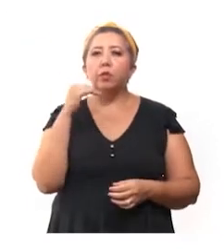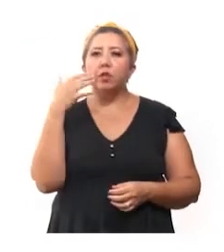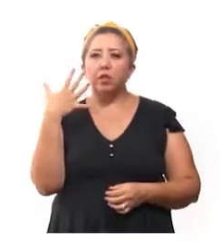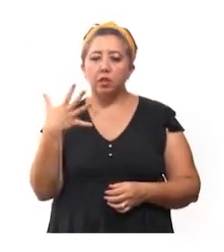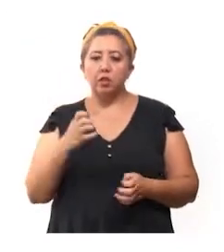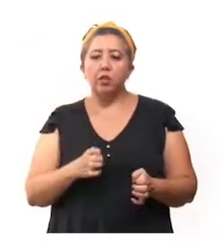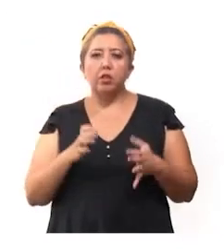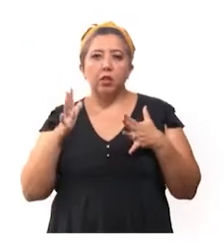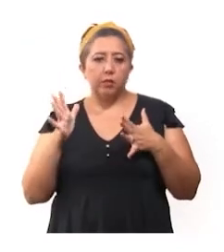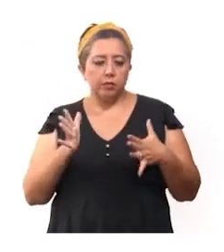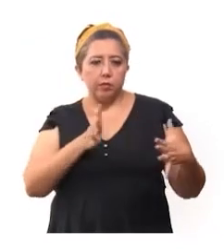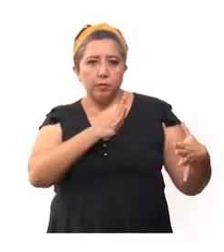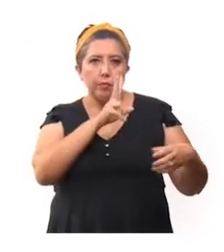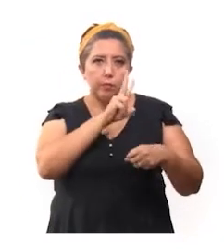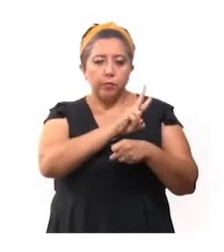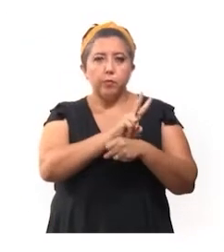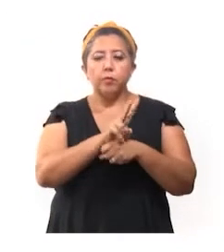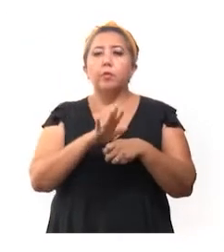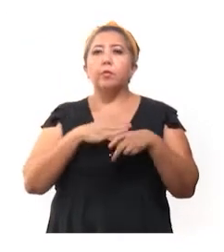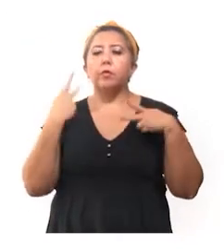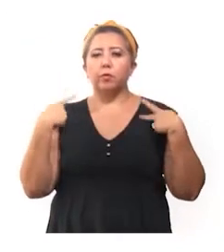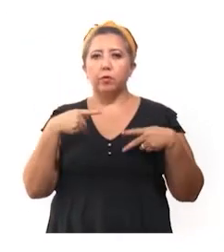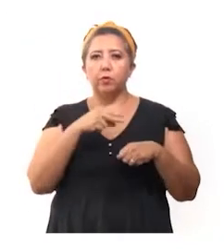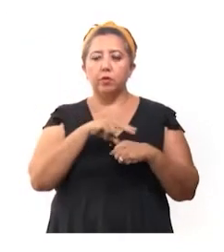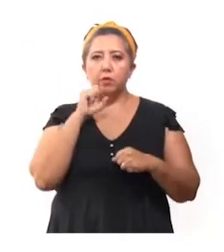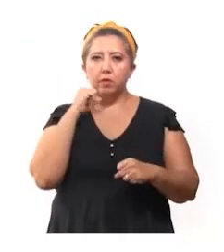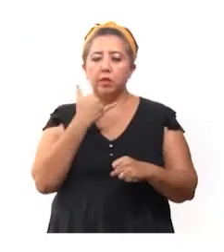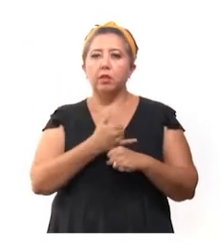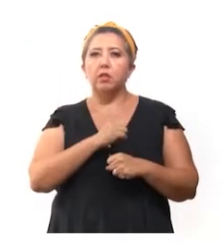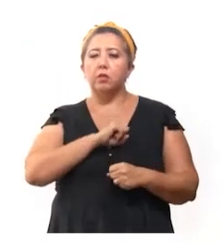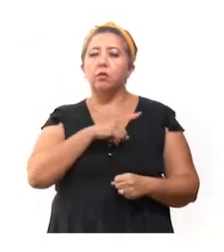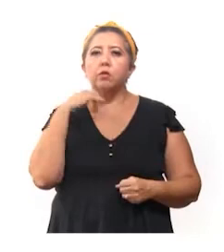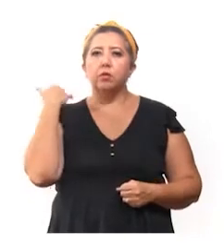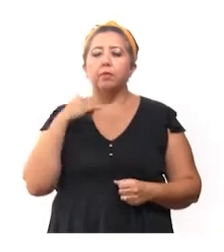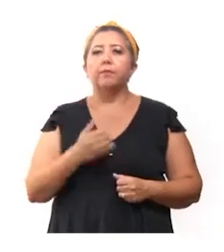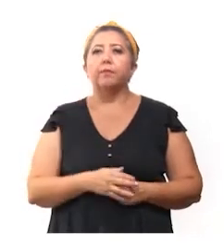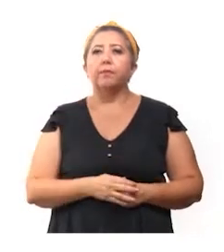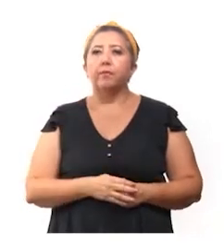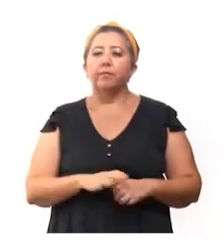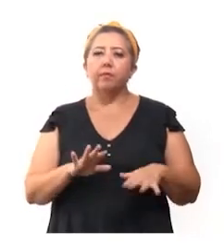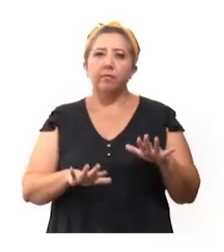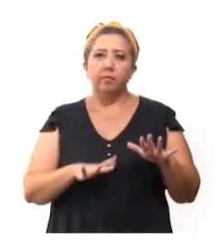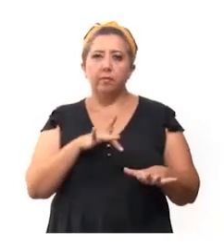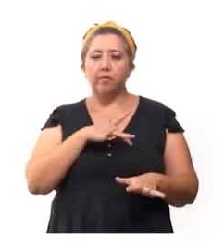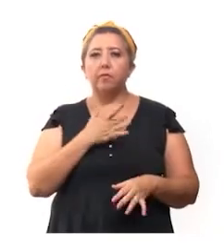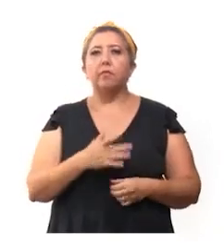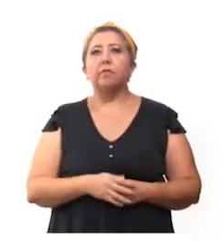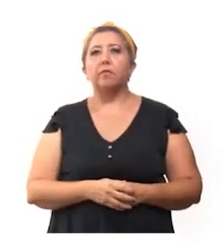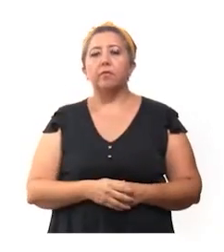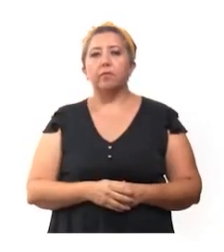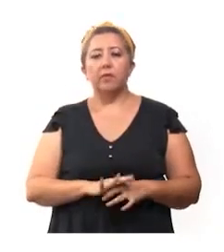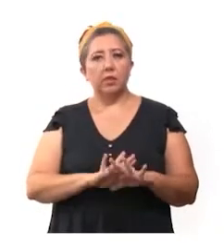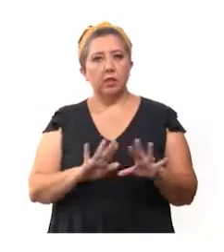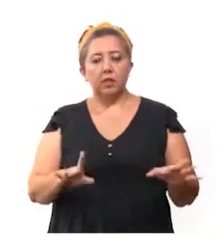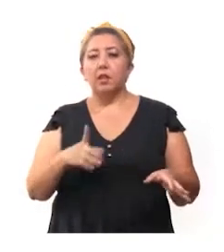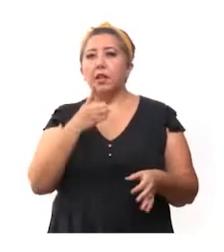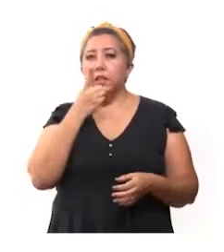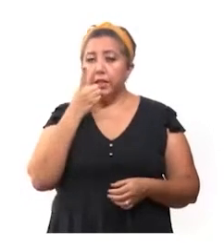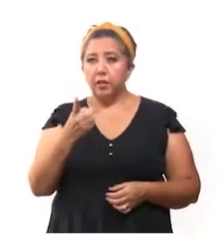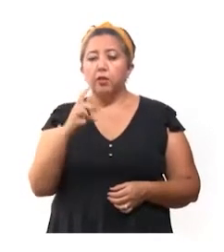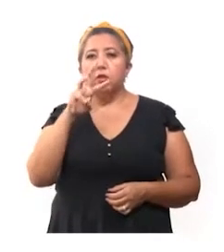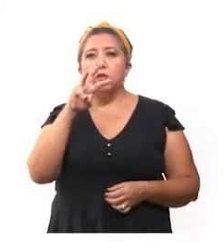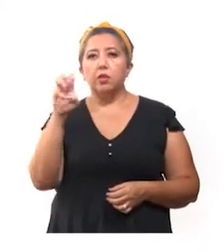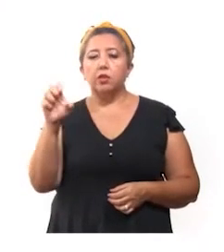están estables, aislados y monitoreados por personal médico de la Secretaría de Salud de Yucatán con síntomas leves. Como ya se